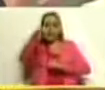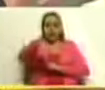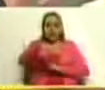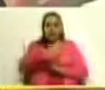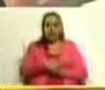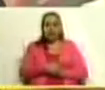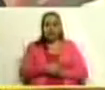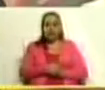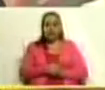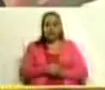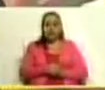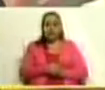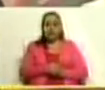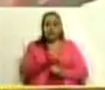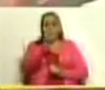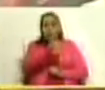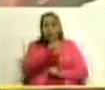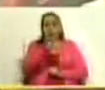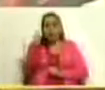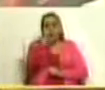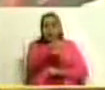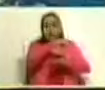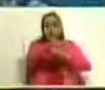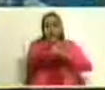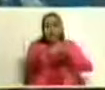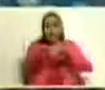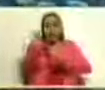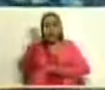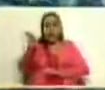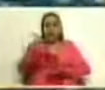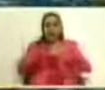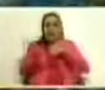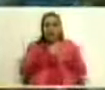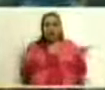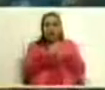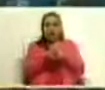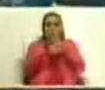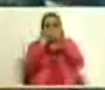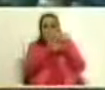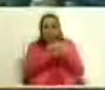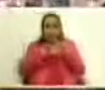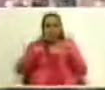Un teatro de la magnitud y de esta belleza.